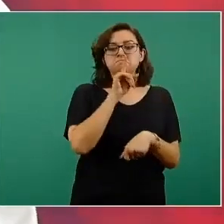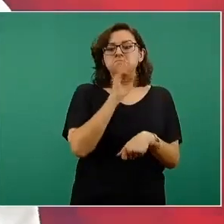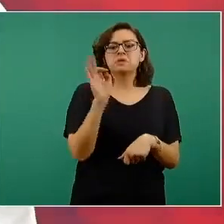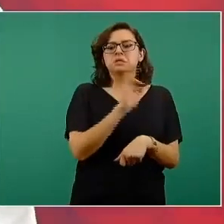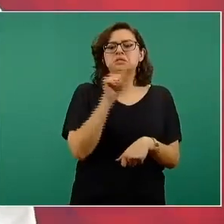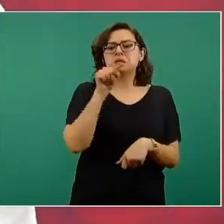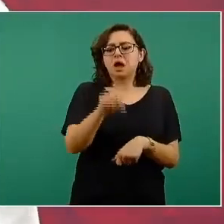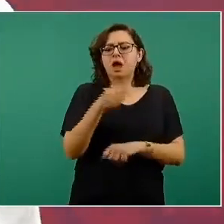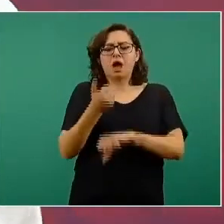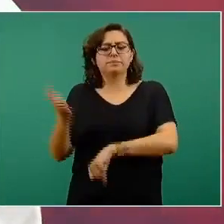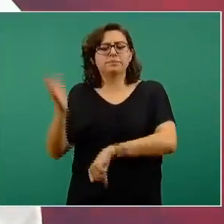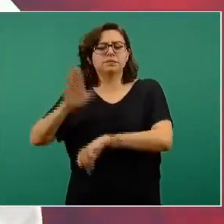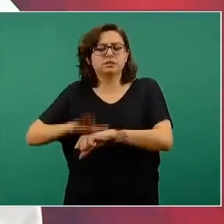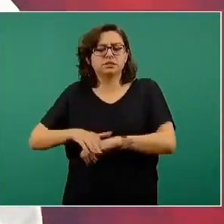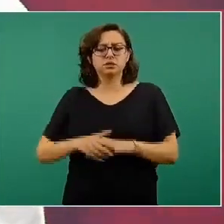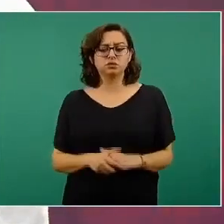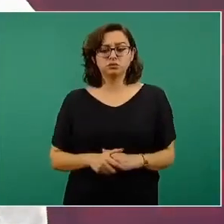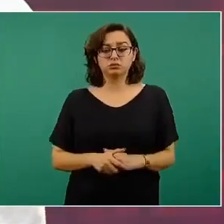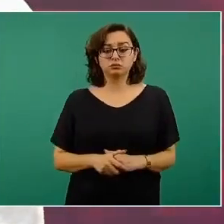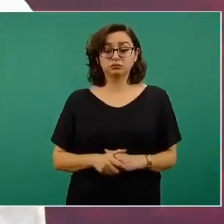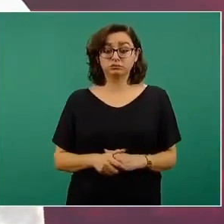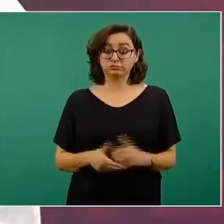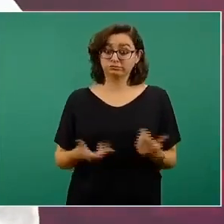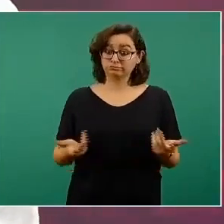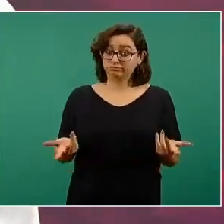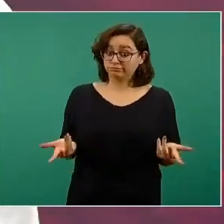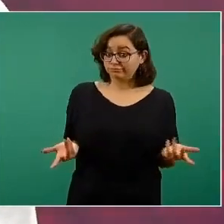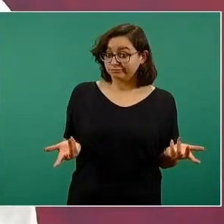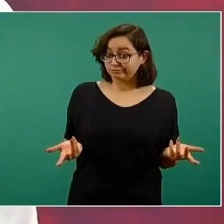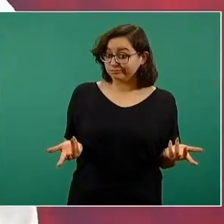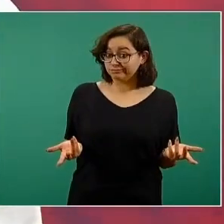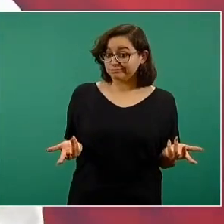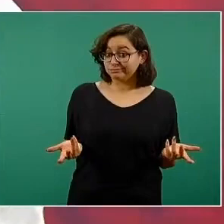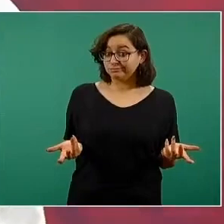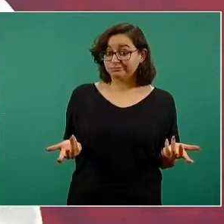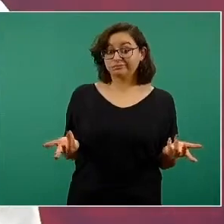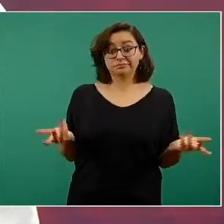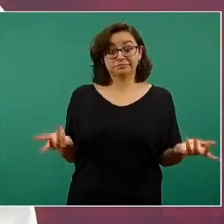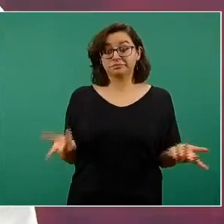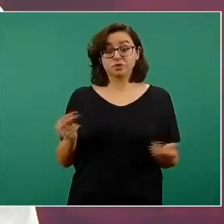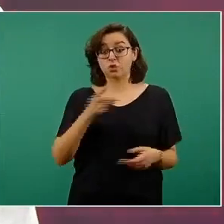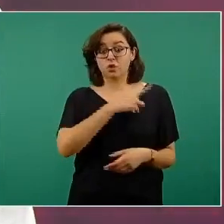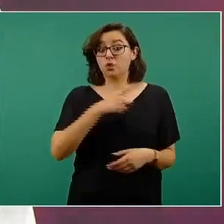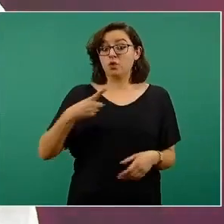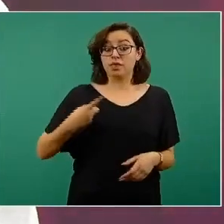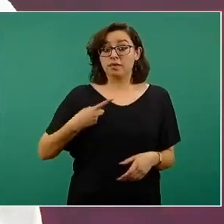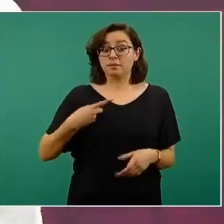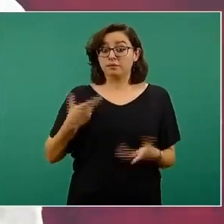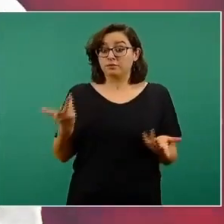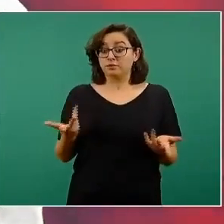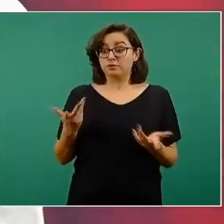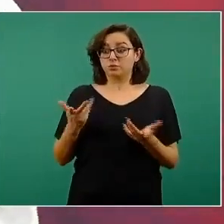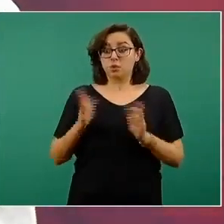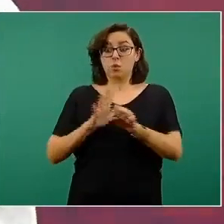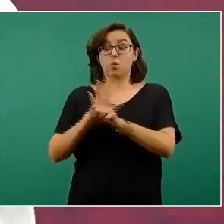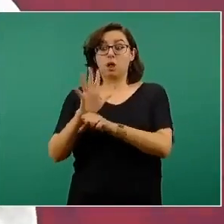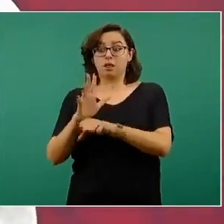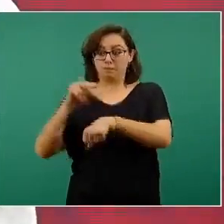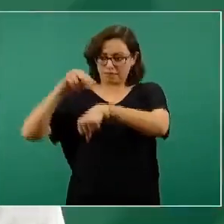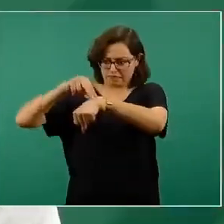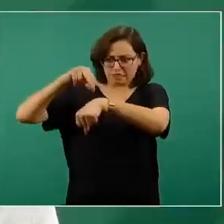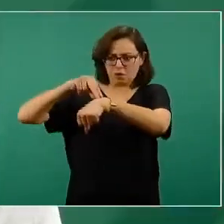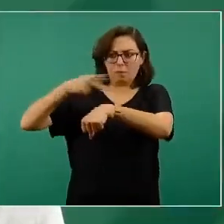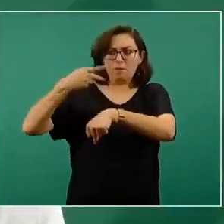un campo administrativo. Entonces no hay que tomar en cuenta la asignación laboral, sino el trabajo